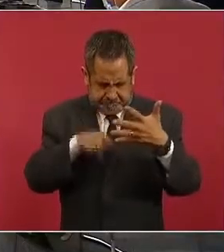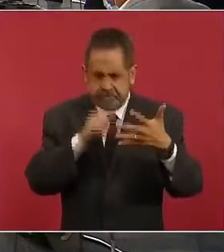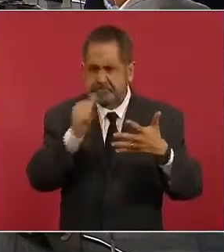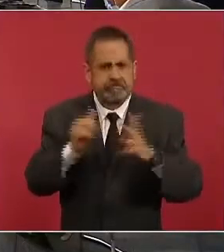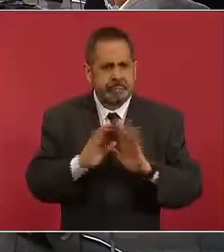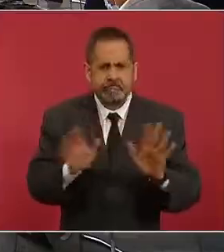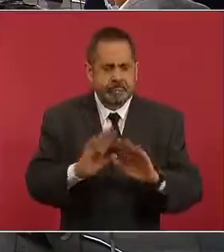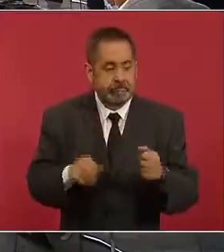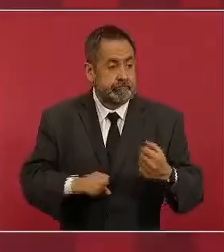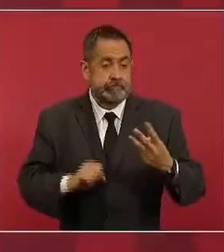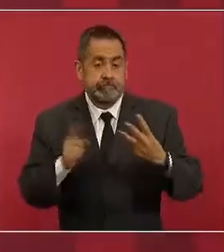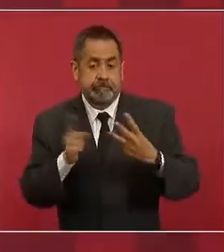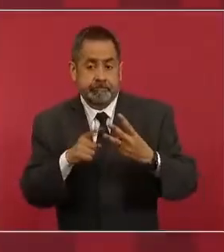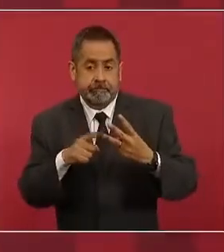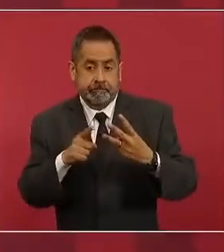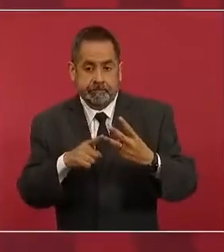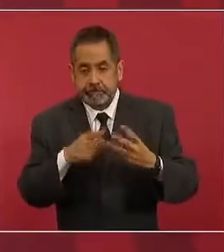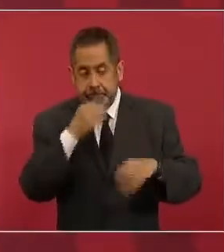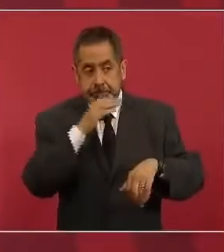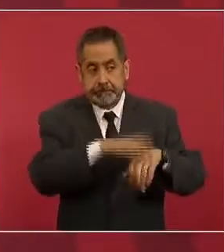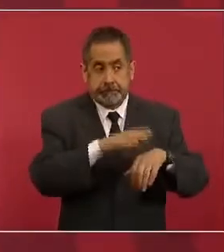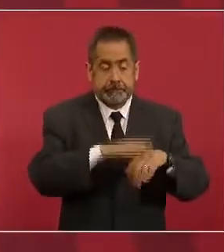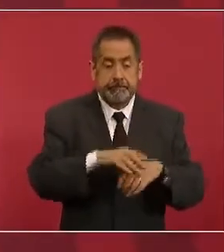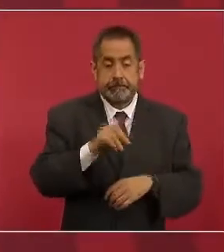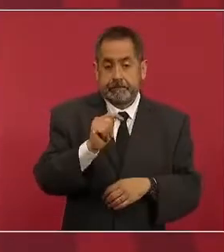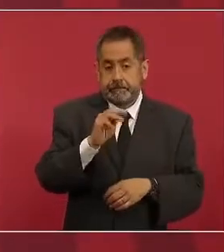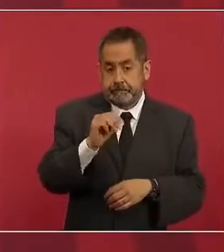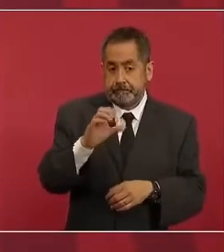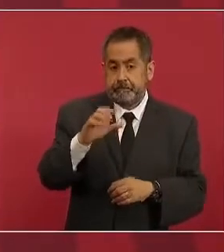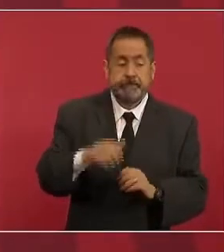Y lo tercero es que recordé que en el tratado